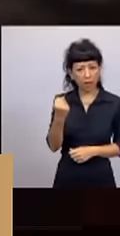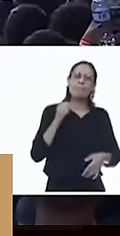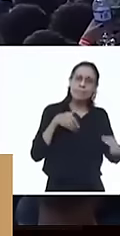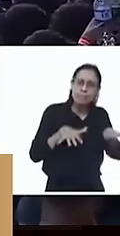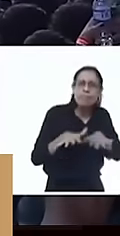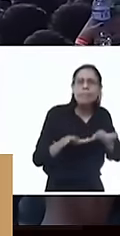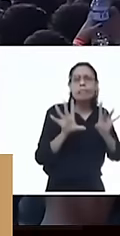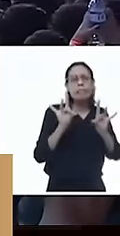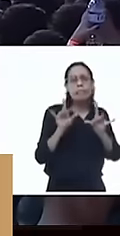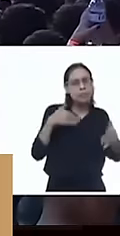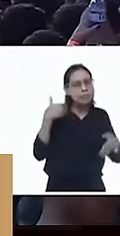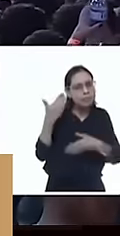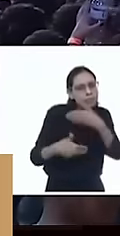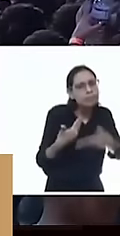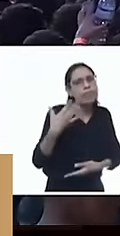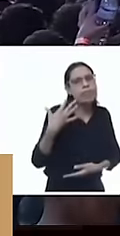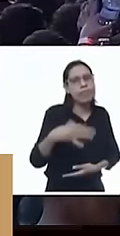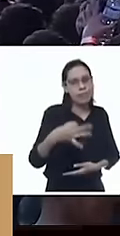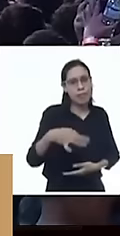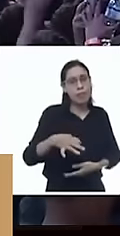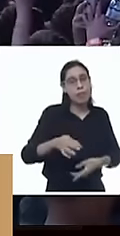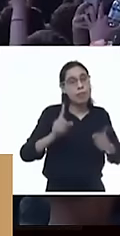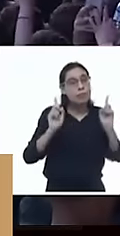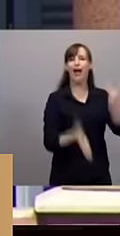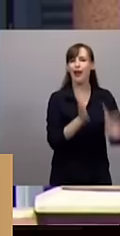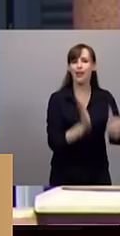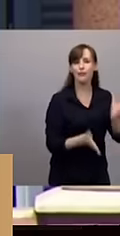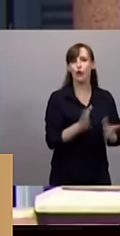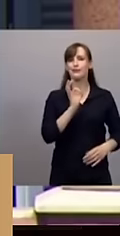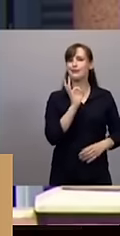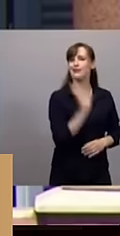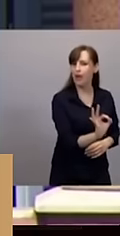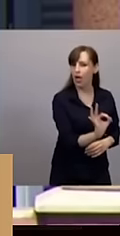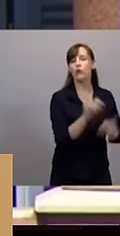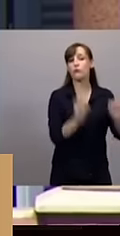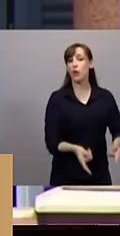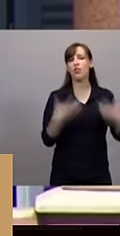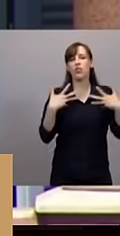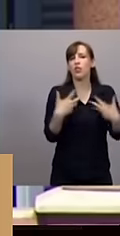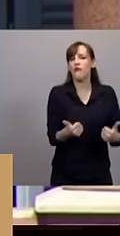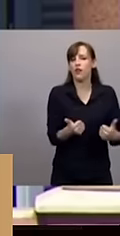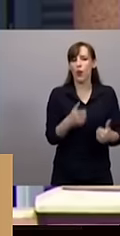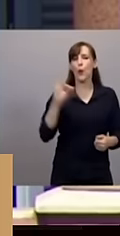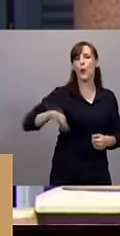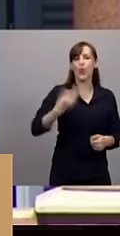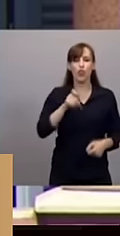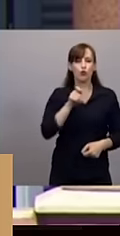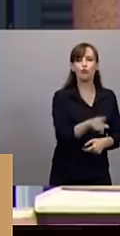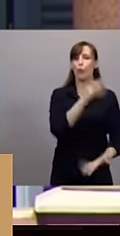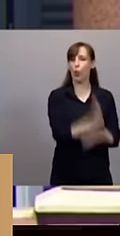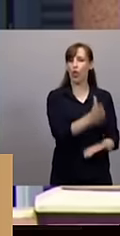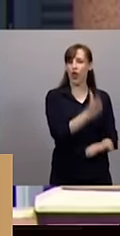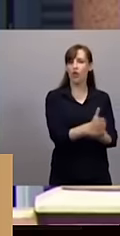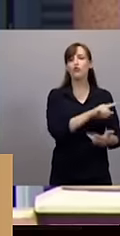habrá partidos políticos que se sumen a una plataforma ideológica parecida, y me extrañaría que